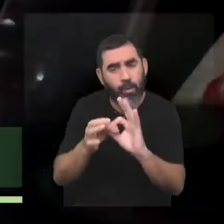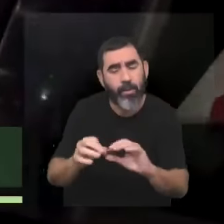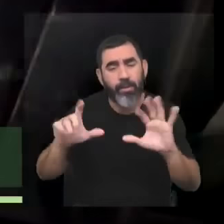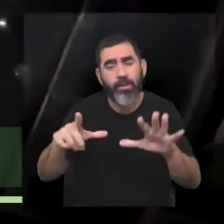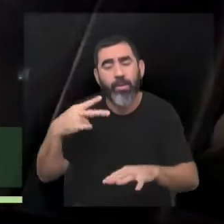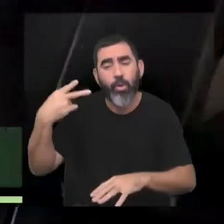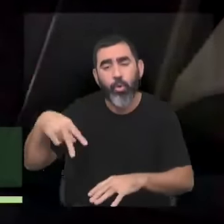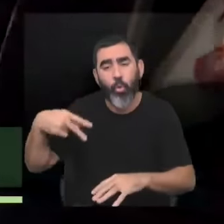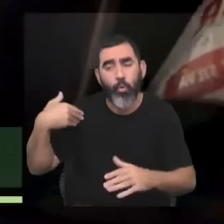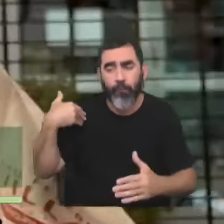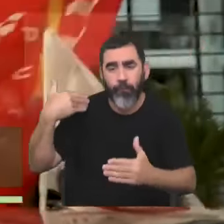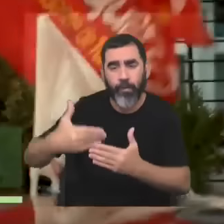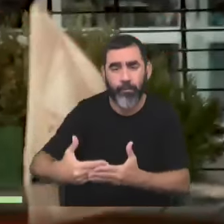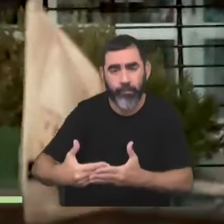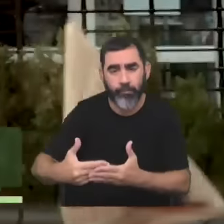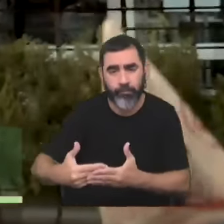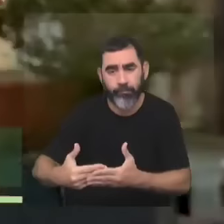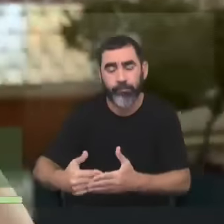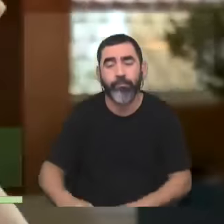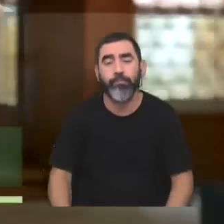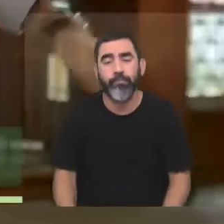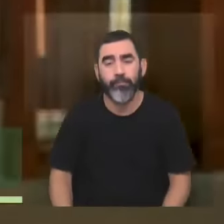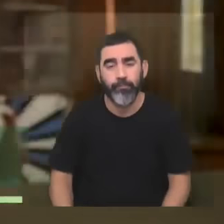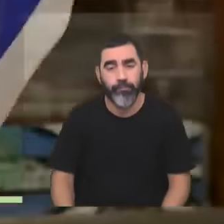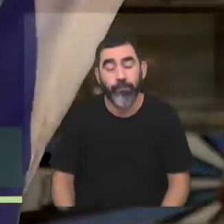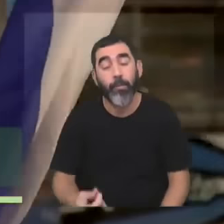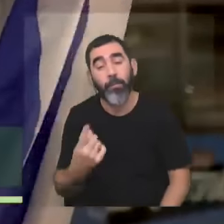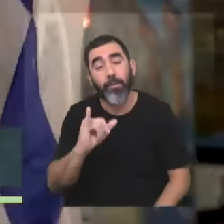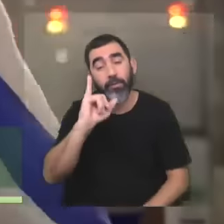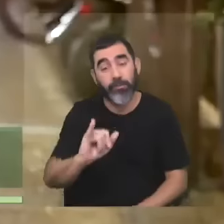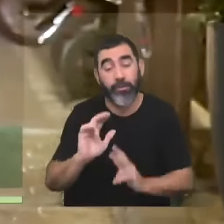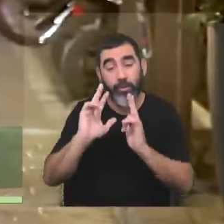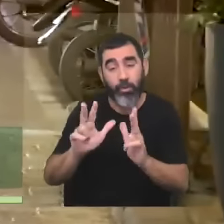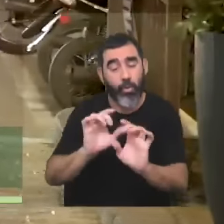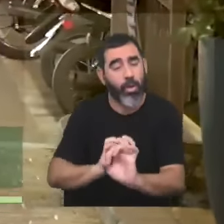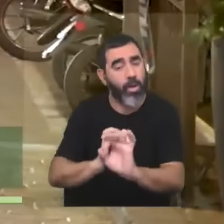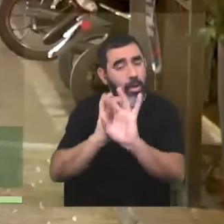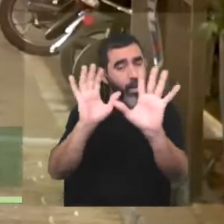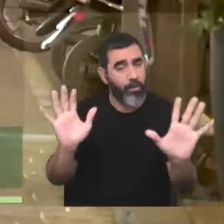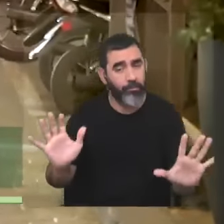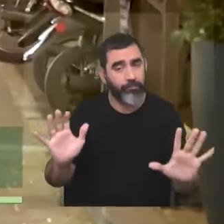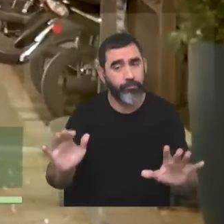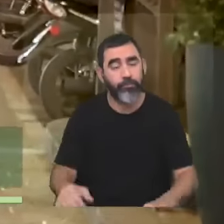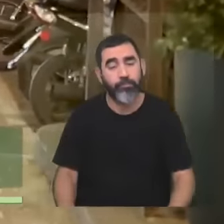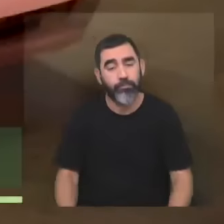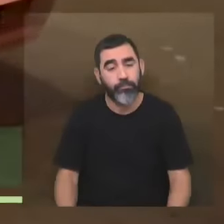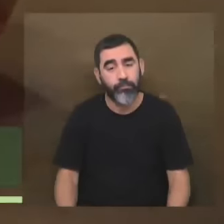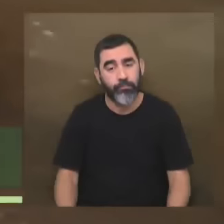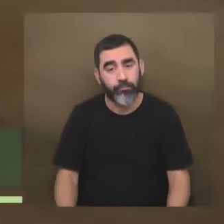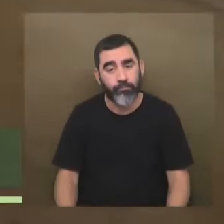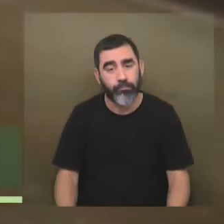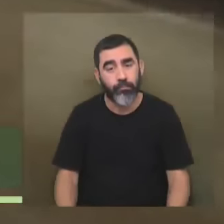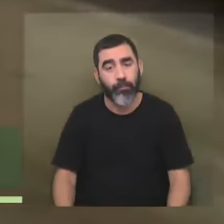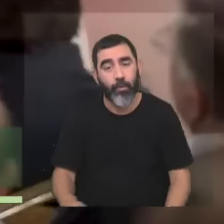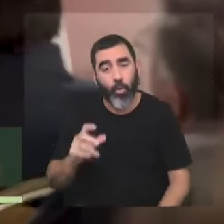de noviembre que lanzamos este proyecto político pero quiero decirles con Claridad que cuando tenemos